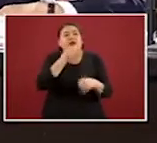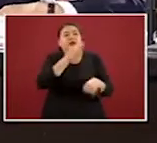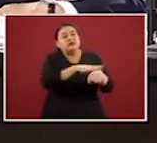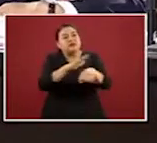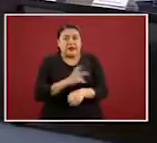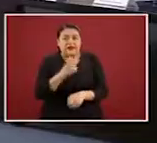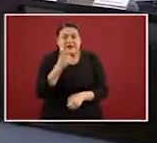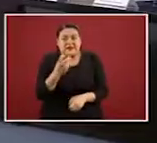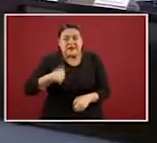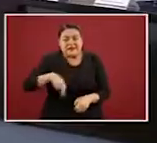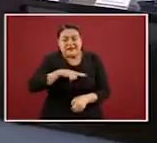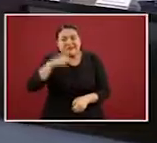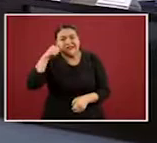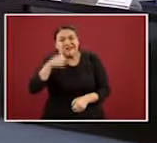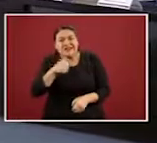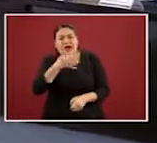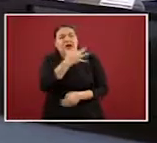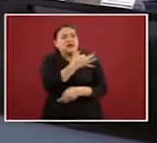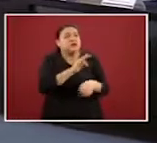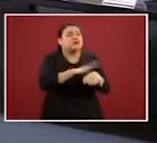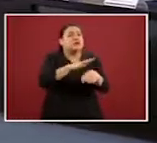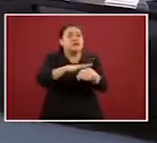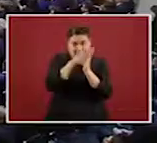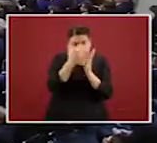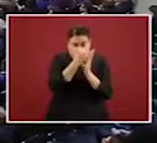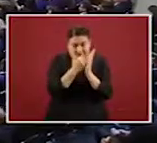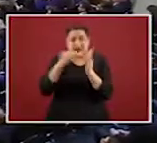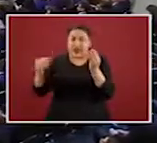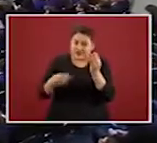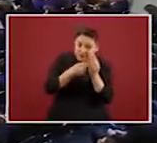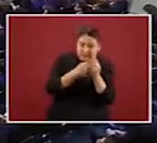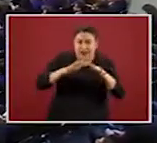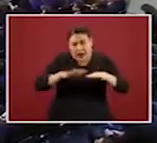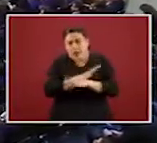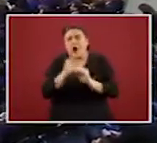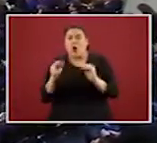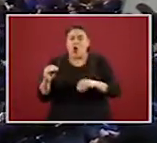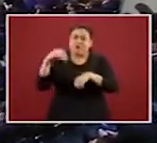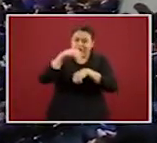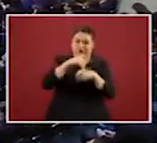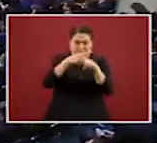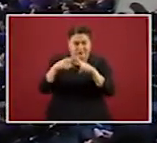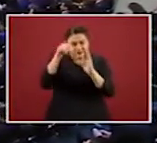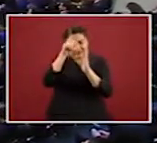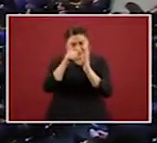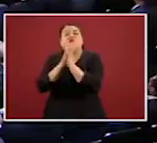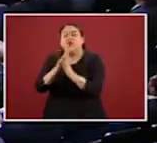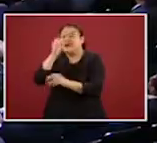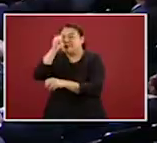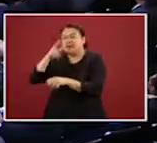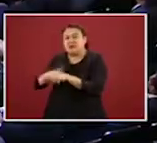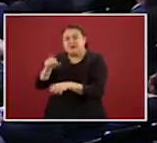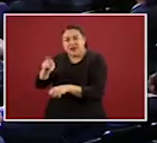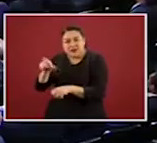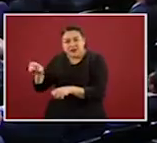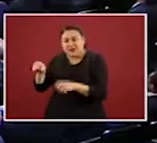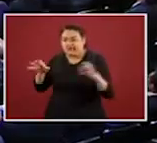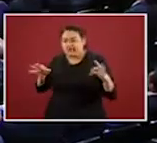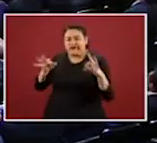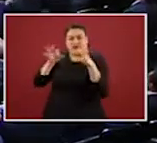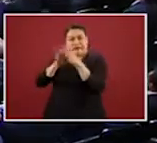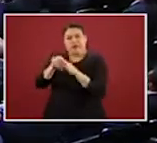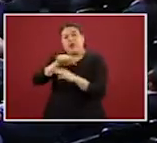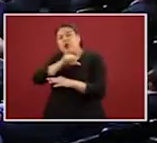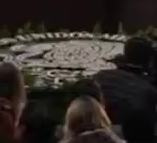por los miembros del gabinete de seguridad pública federal y mandatarios del país para fortalecer la estrategia nacional en la materia al tiempo de destacar